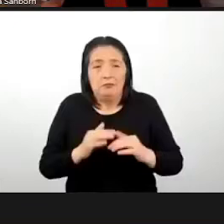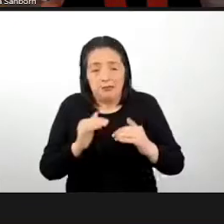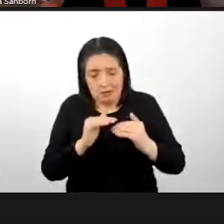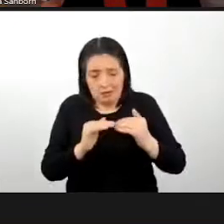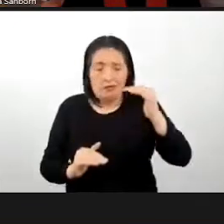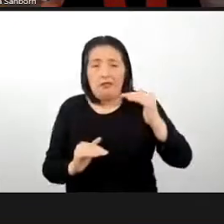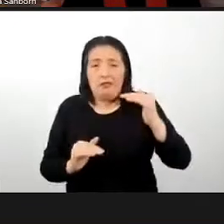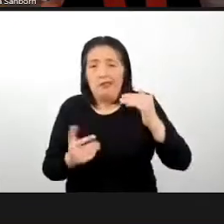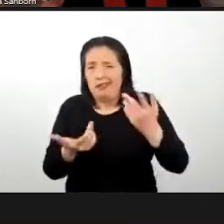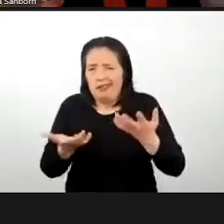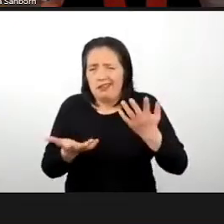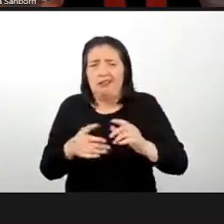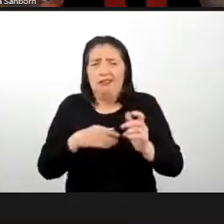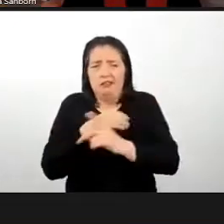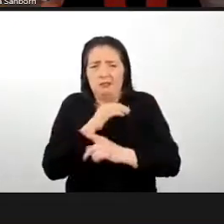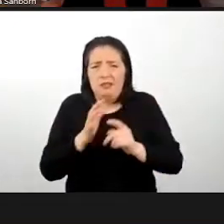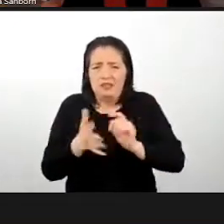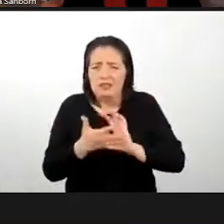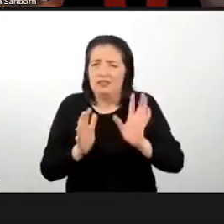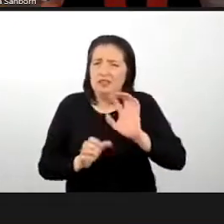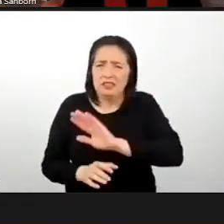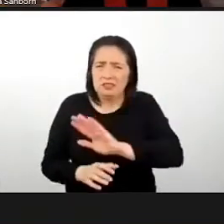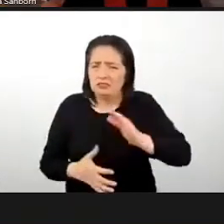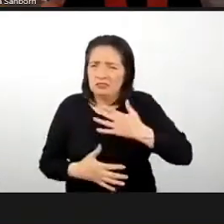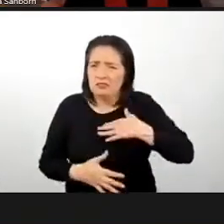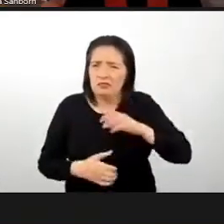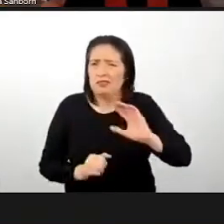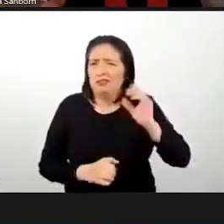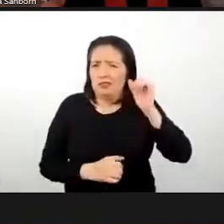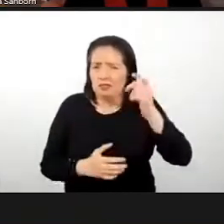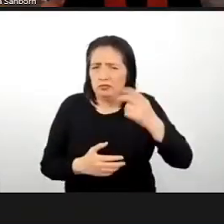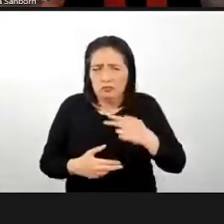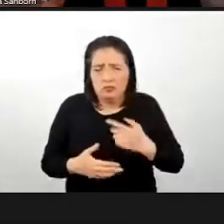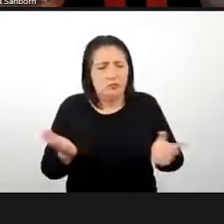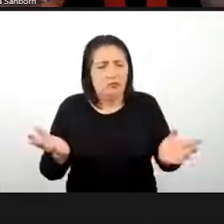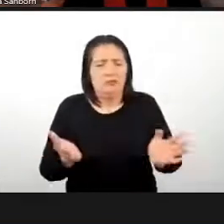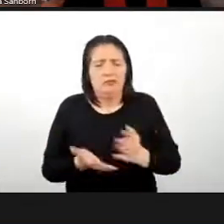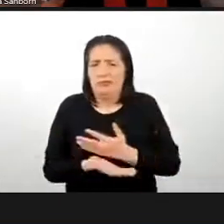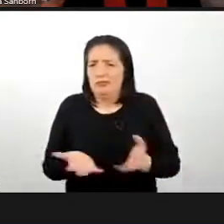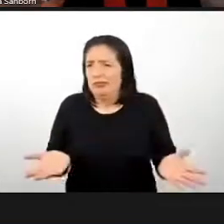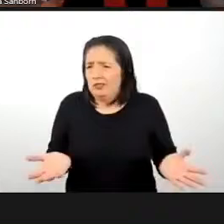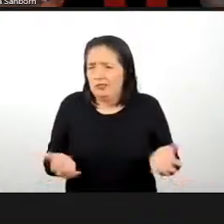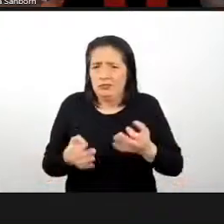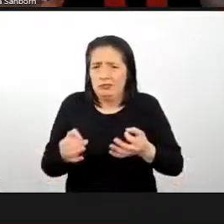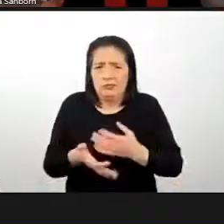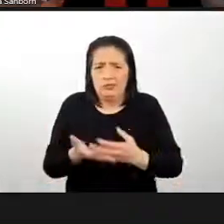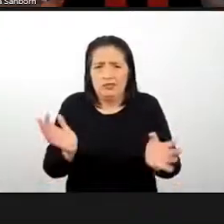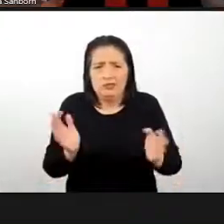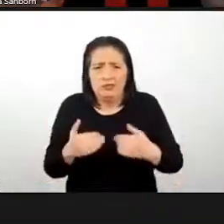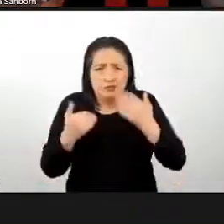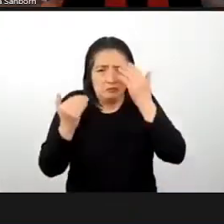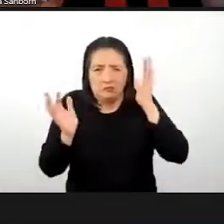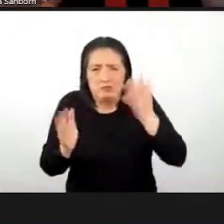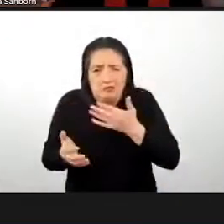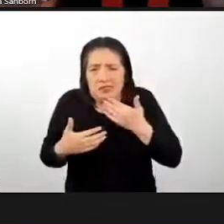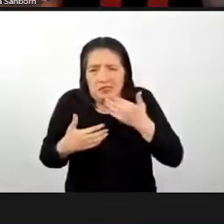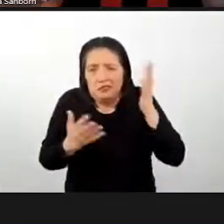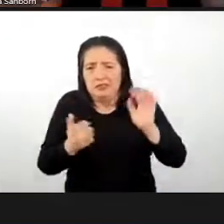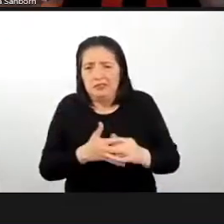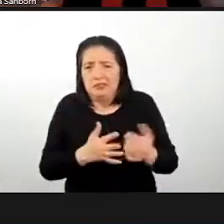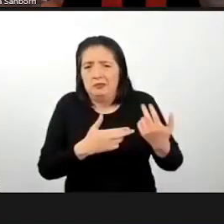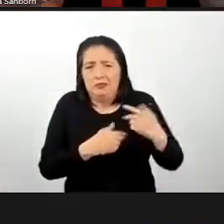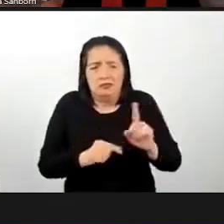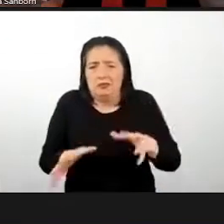entre los países en el disfrute de los derechos humanos son injustas por definición. Es decir, me da igual quién sea el responsable, no son